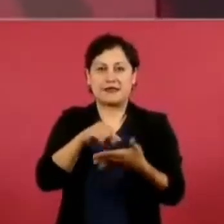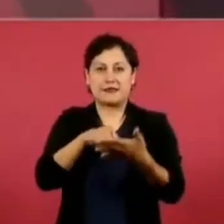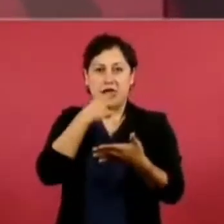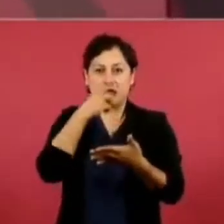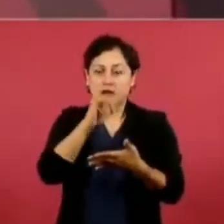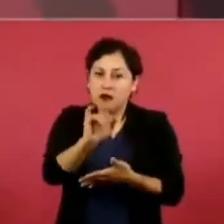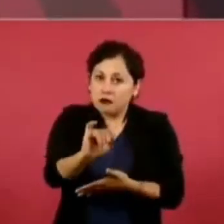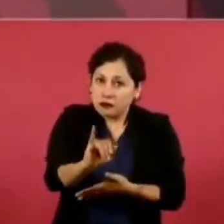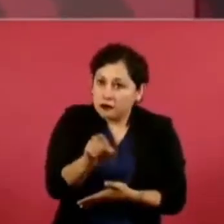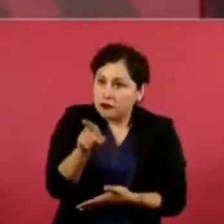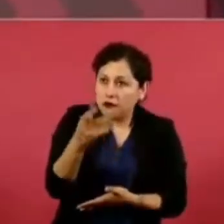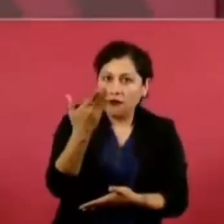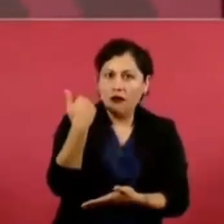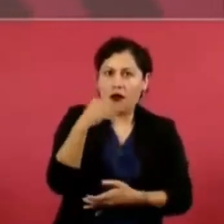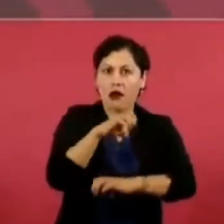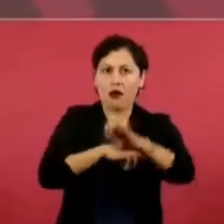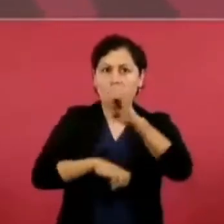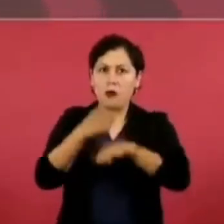y hasta